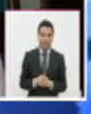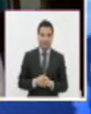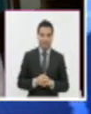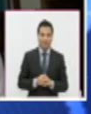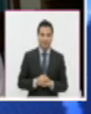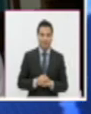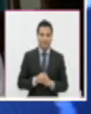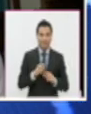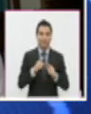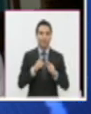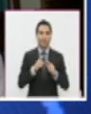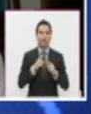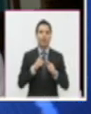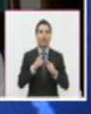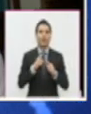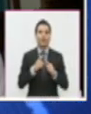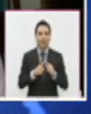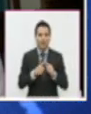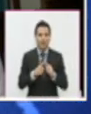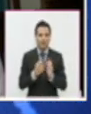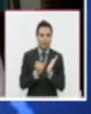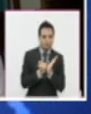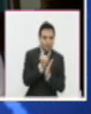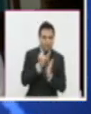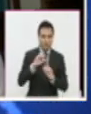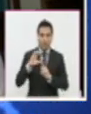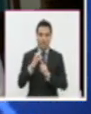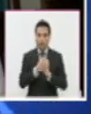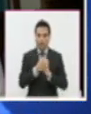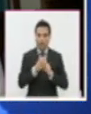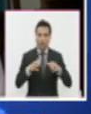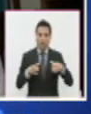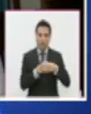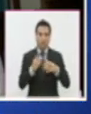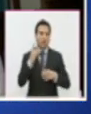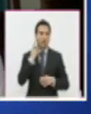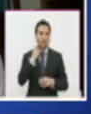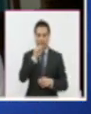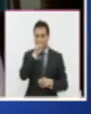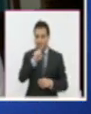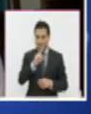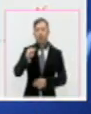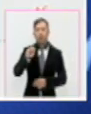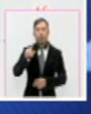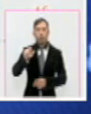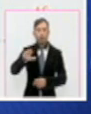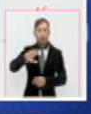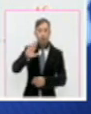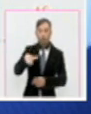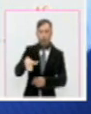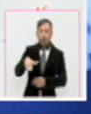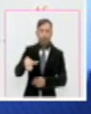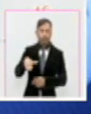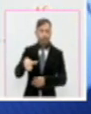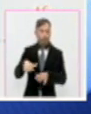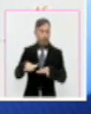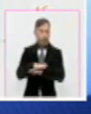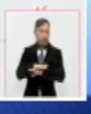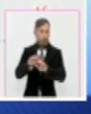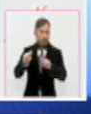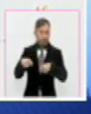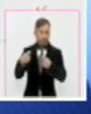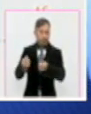partido que prácticamente era el que ocupaba todos los puestos de gobierno